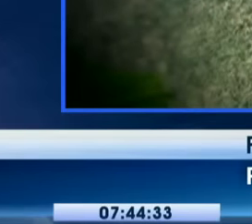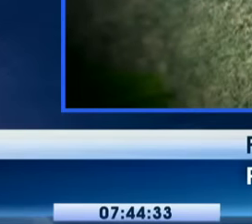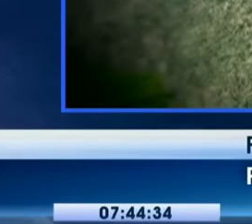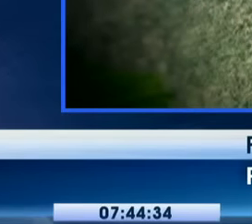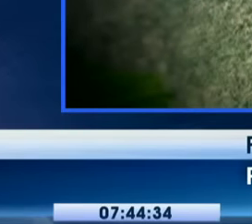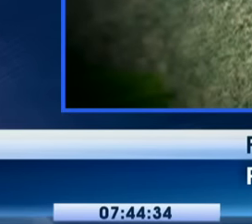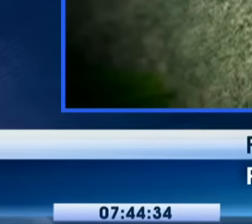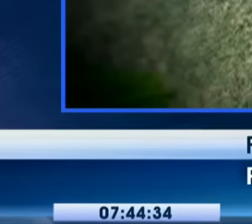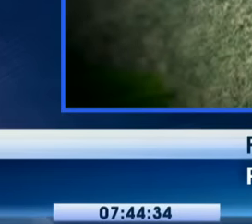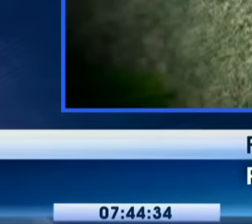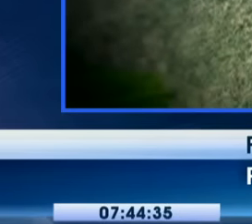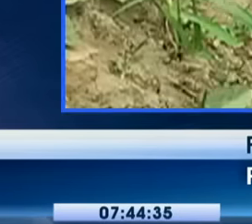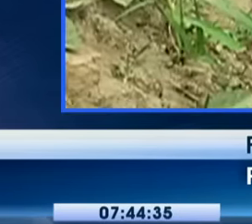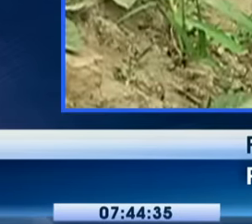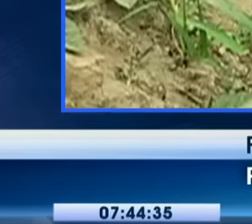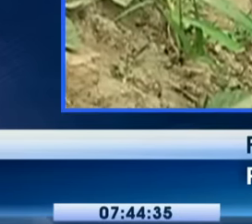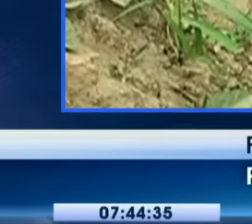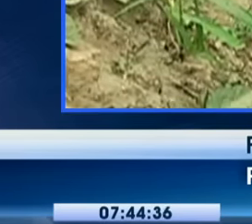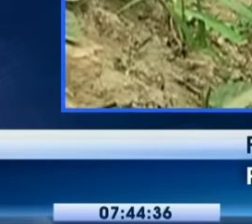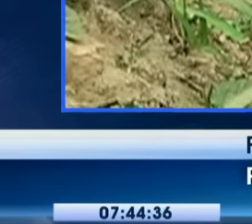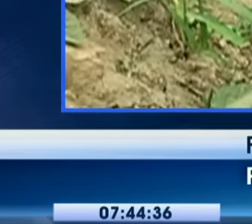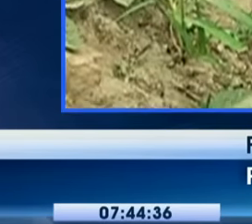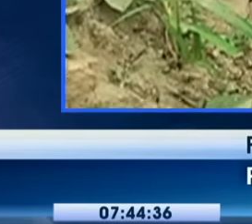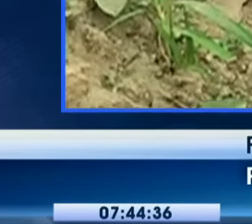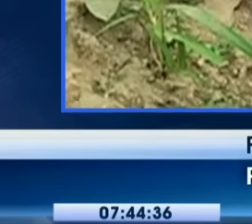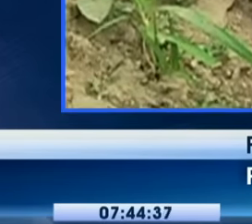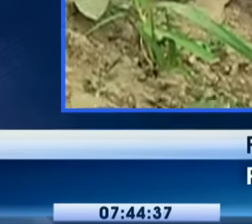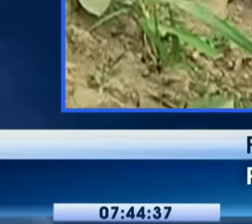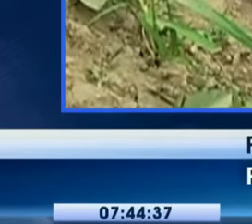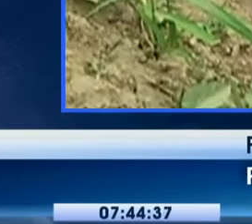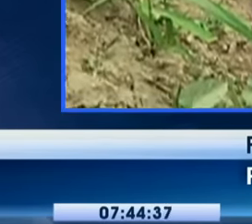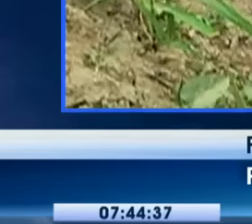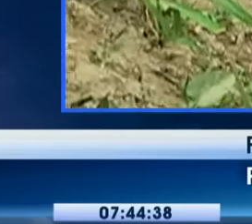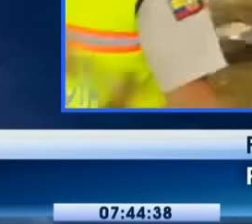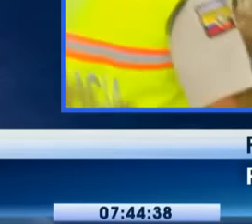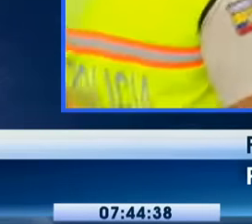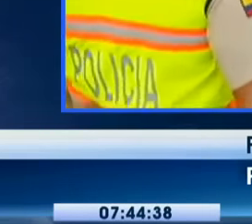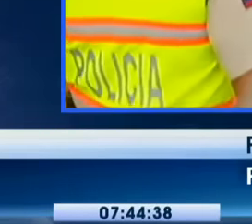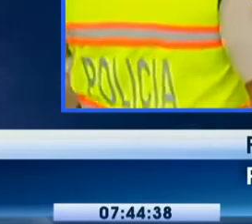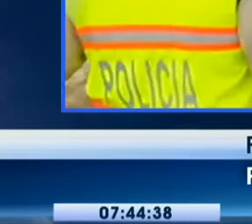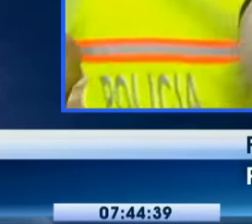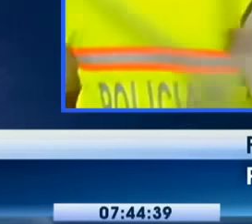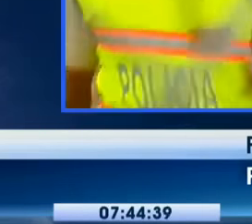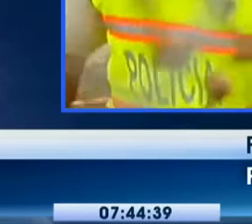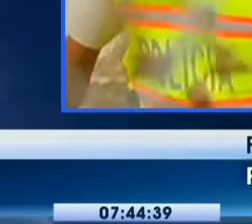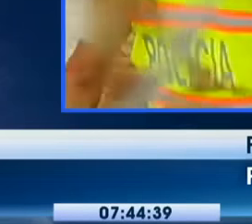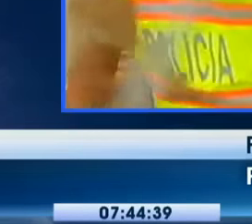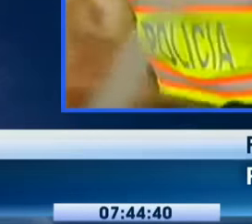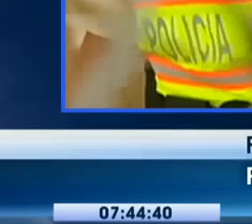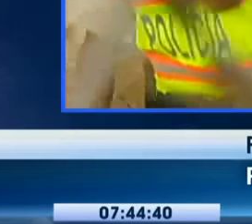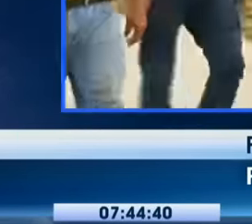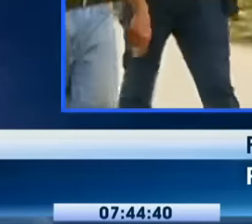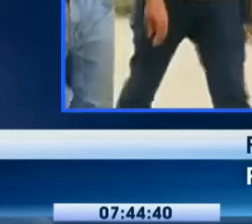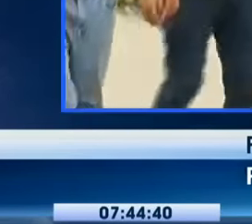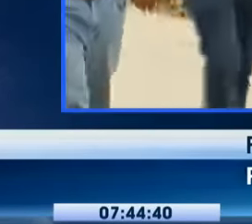La verdad es que no sé, porque yo no vivo aquí. Yo vivo a la entrada de la 8. Claro, pero imagínense matar a un niño.